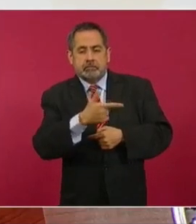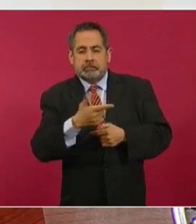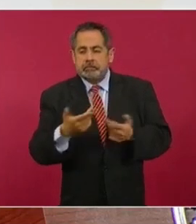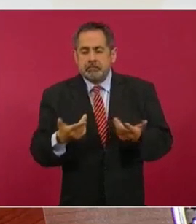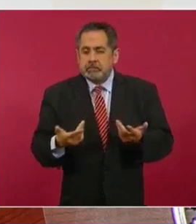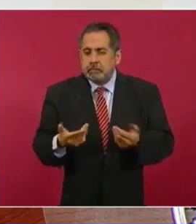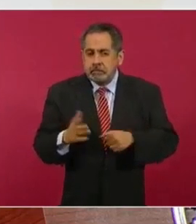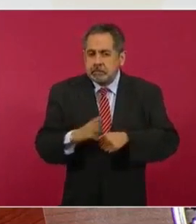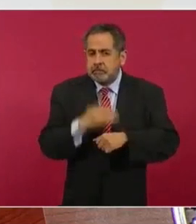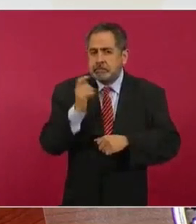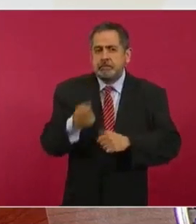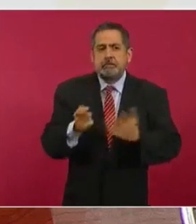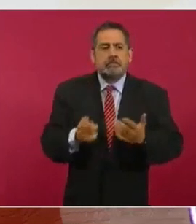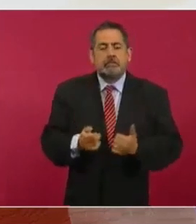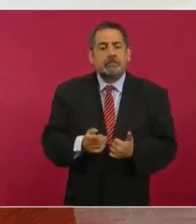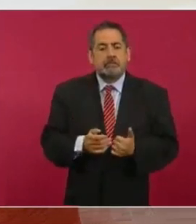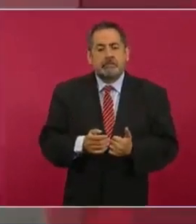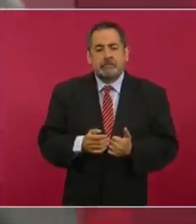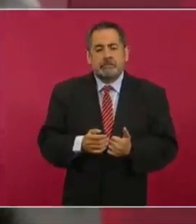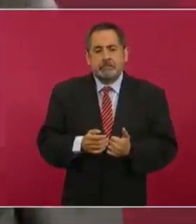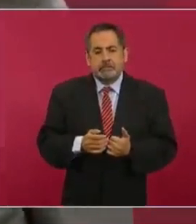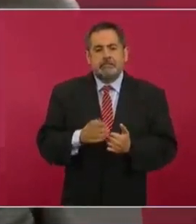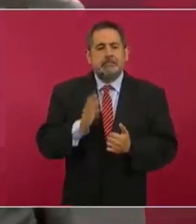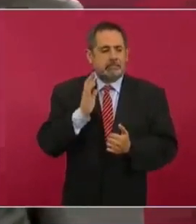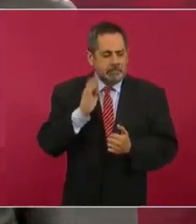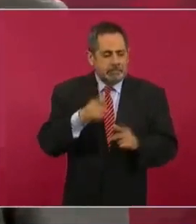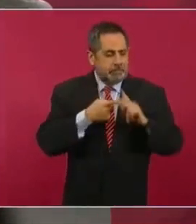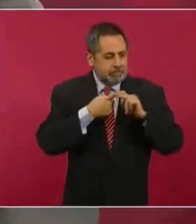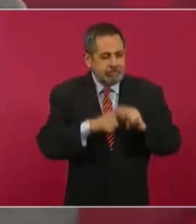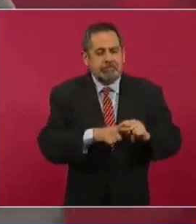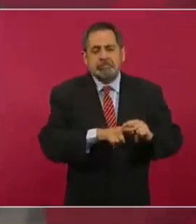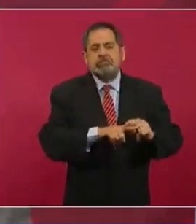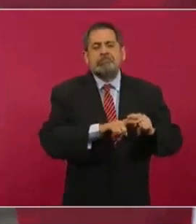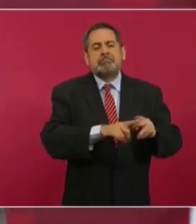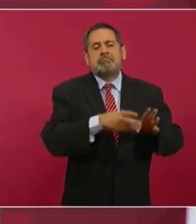Porque ya había entrado